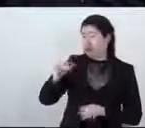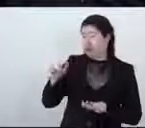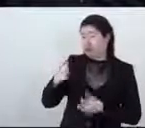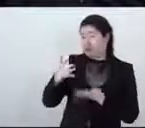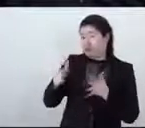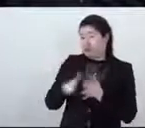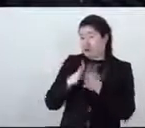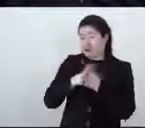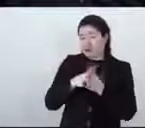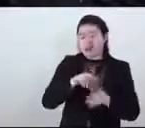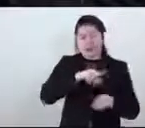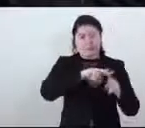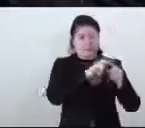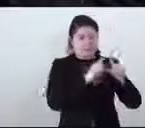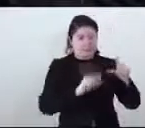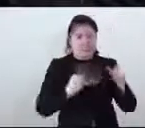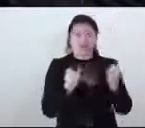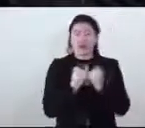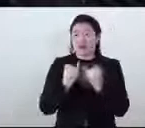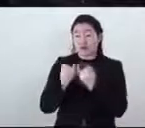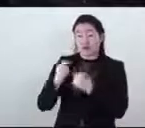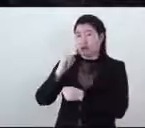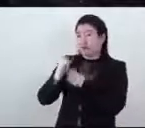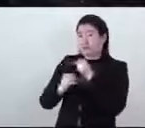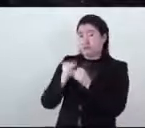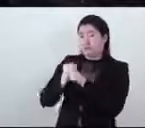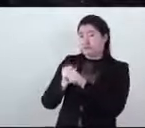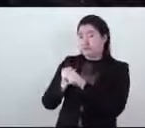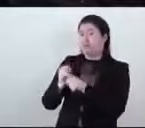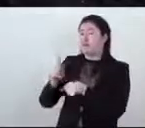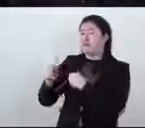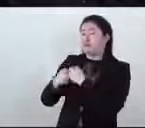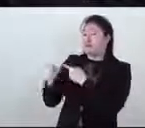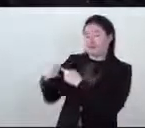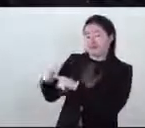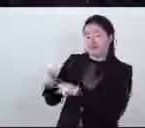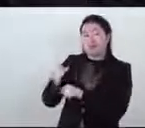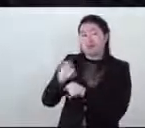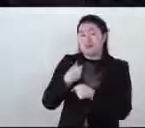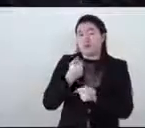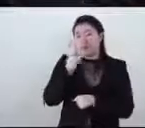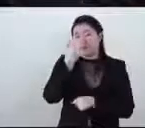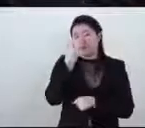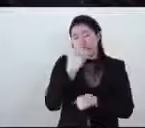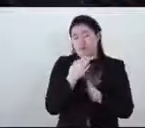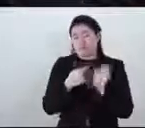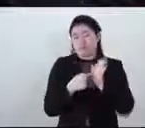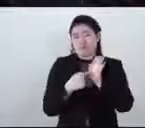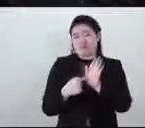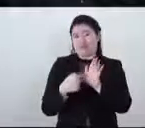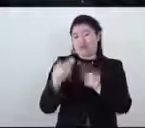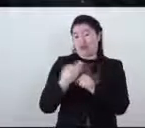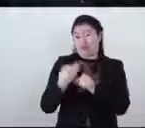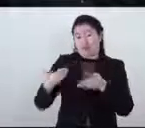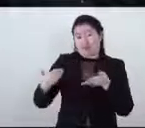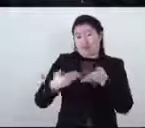reporte conocerán ustedes los nombres de cada uno de ellos, algunos de los cuales se presentan el día de hoy con